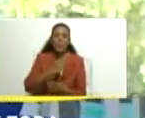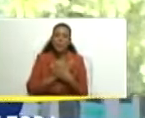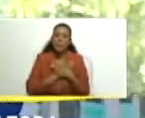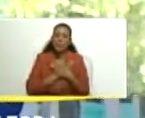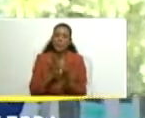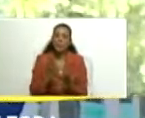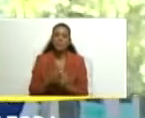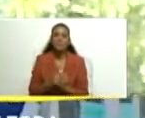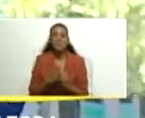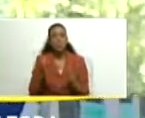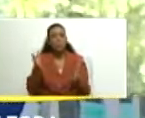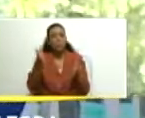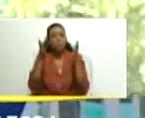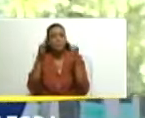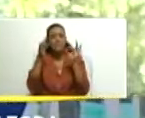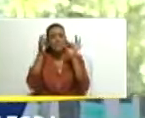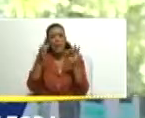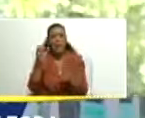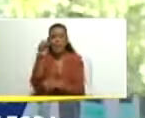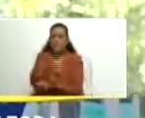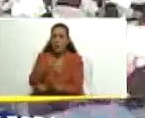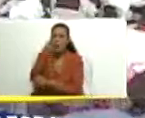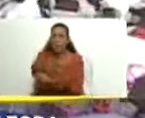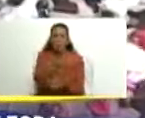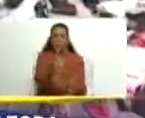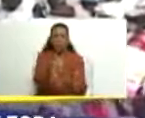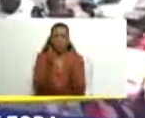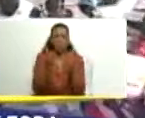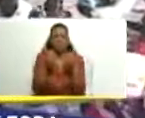y llevarlo a la victoria siempre.